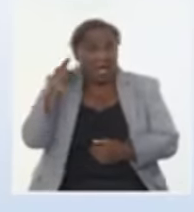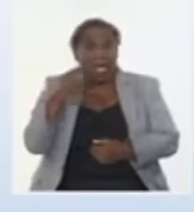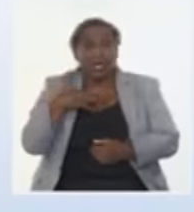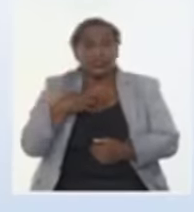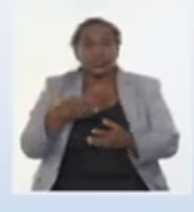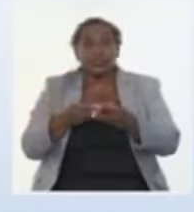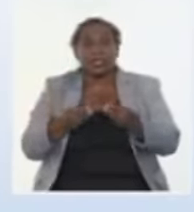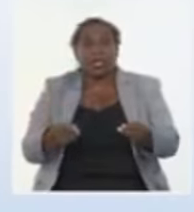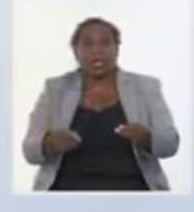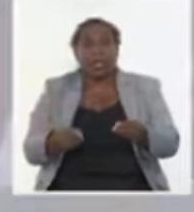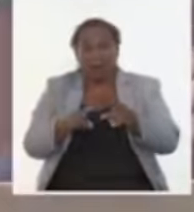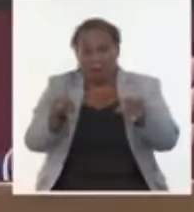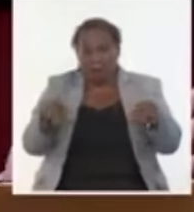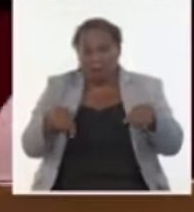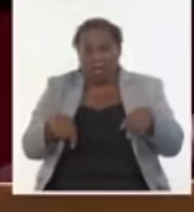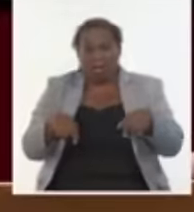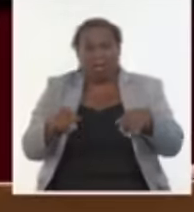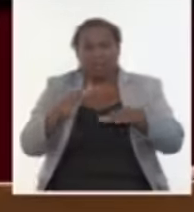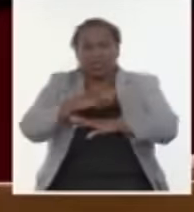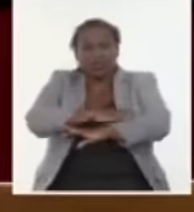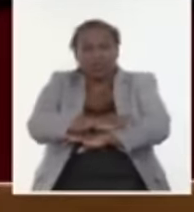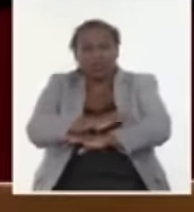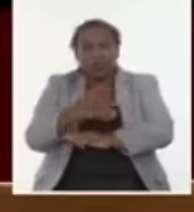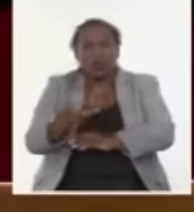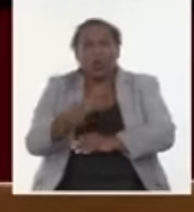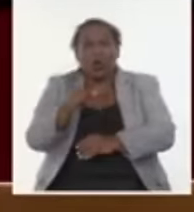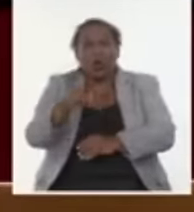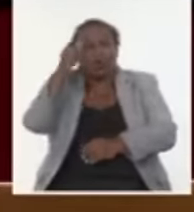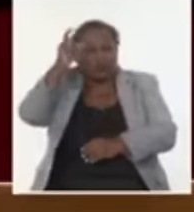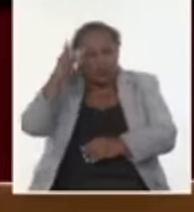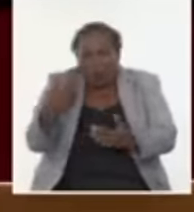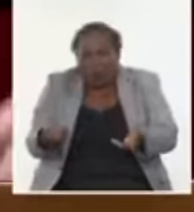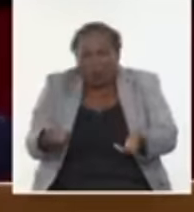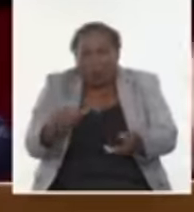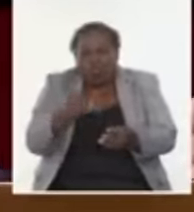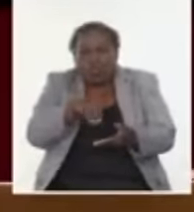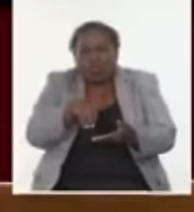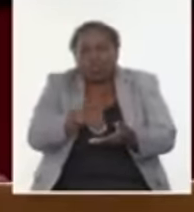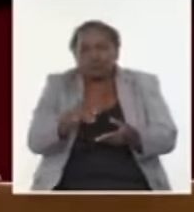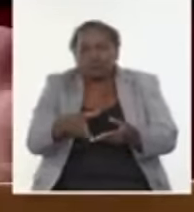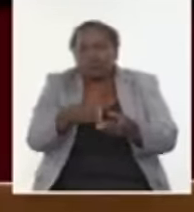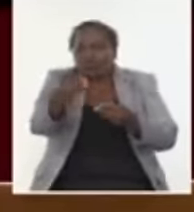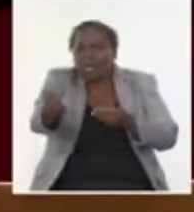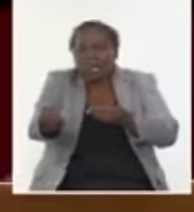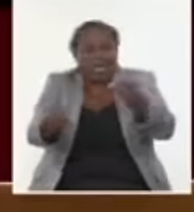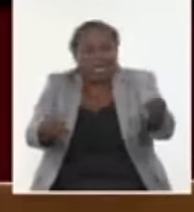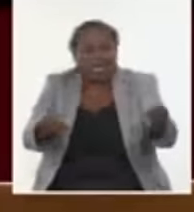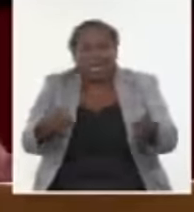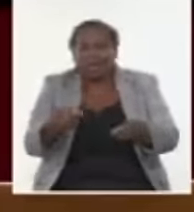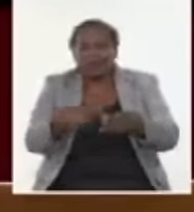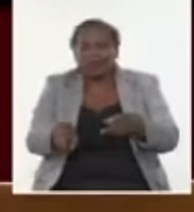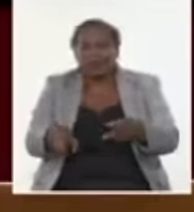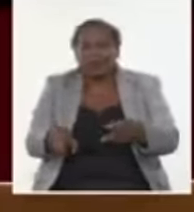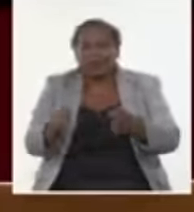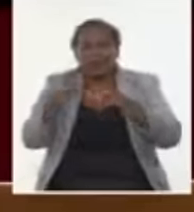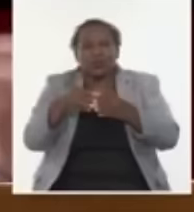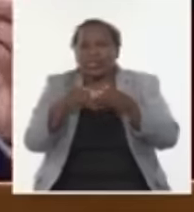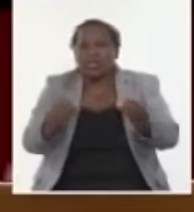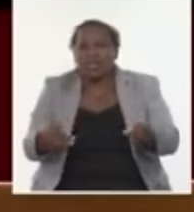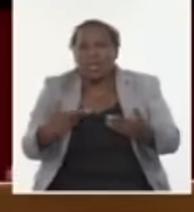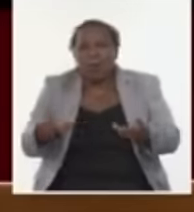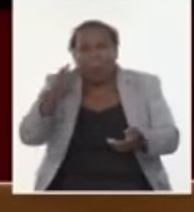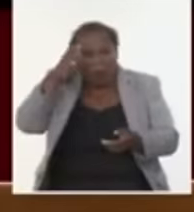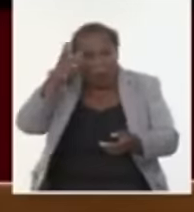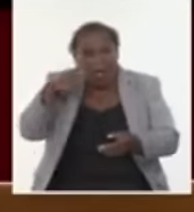ni patio. Pero ya empieza el problema, ¿cómo tú tienes vaca si no tienes? Entonces se lo tienes que dar a otro en otro lugar. No, eso ha habido problemas